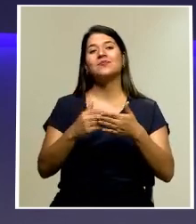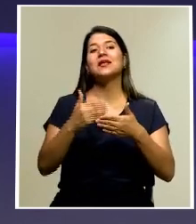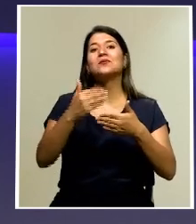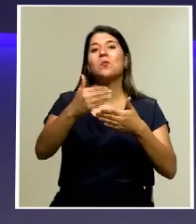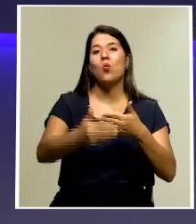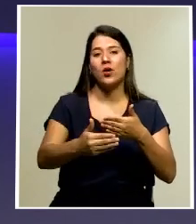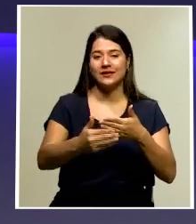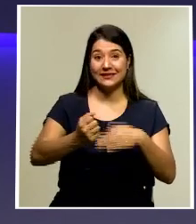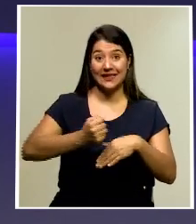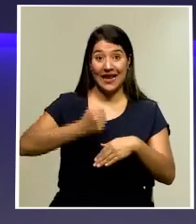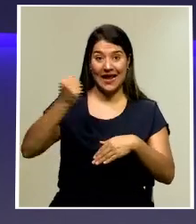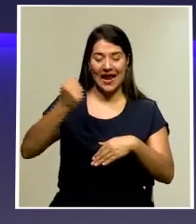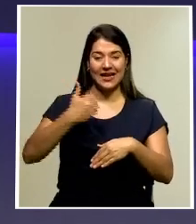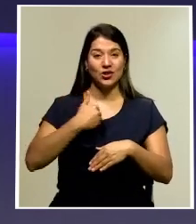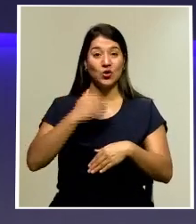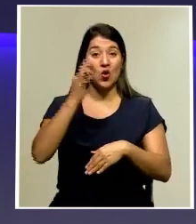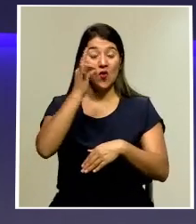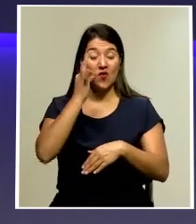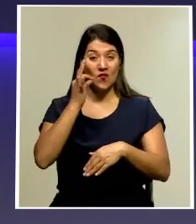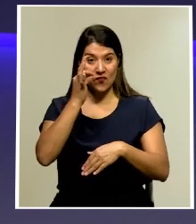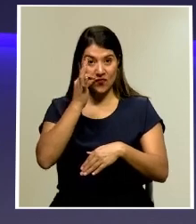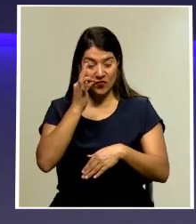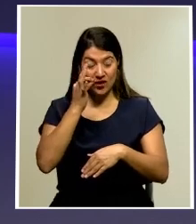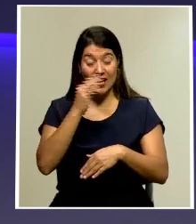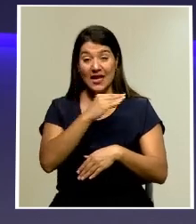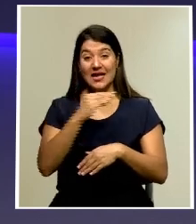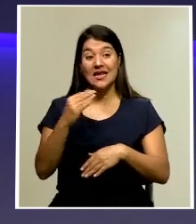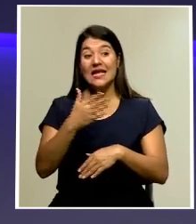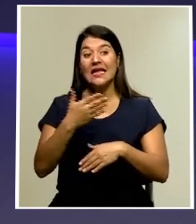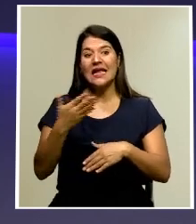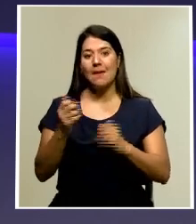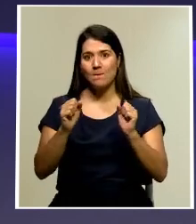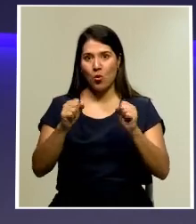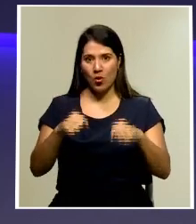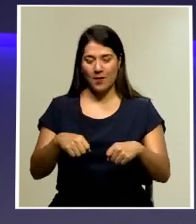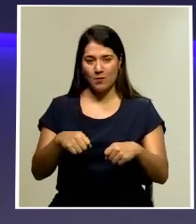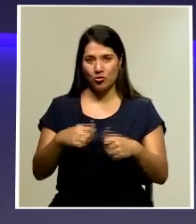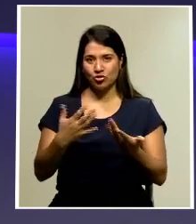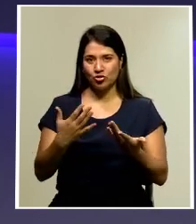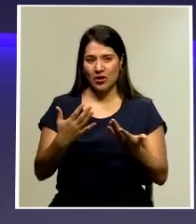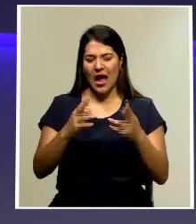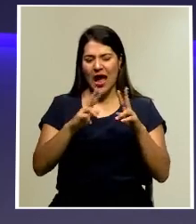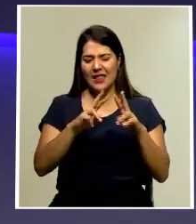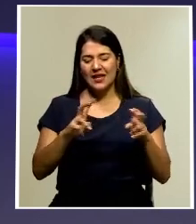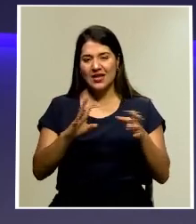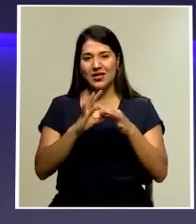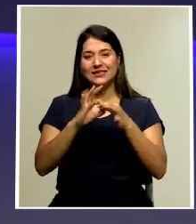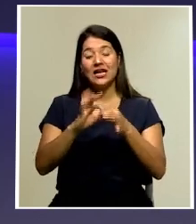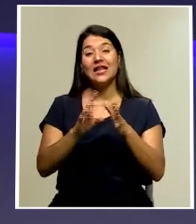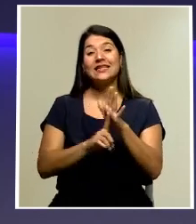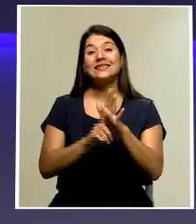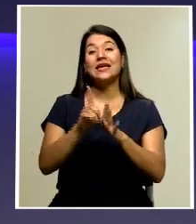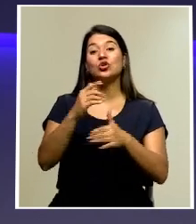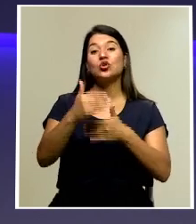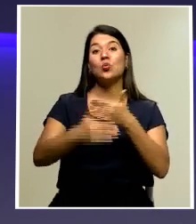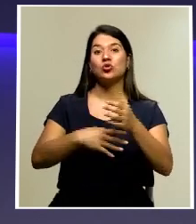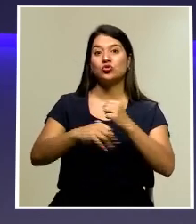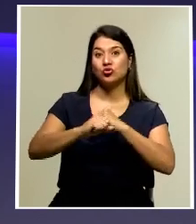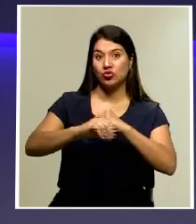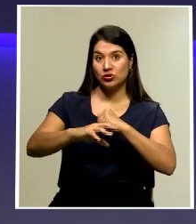y lo que podemos proyectar para el desarrollo de la campaña electoral, que en realidad empezó psicológicamente hoy por la